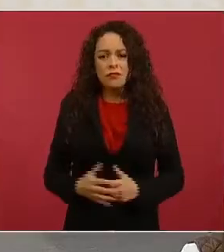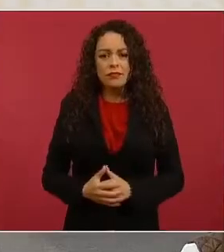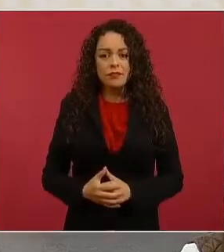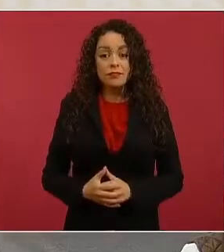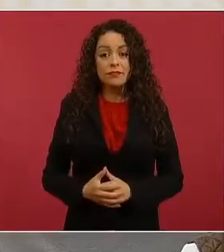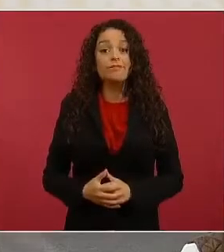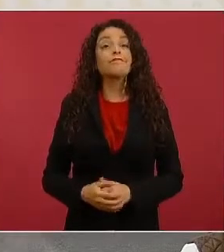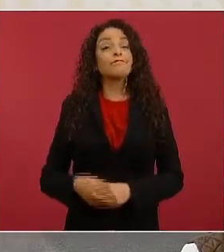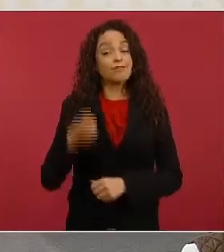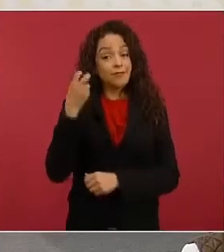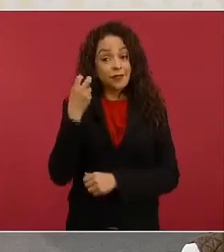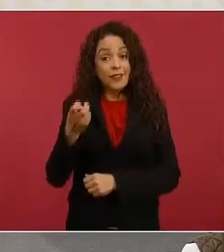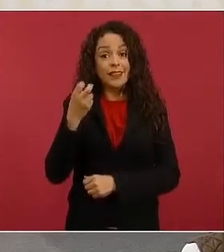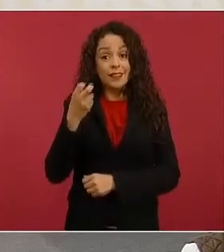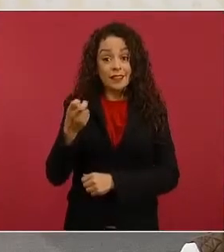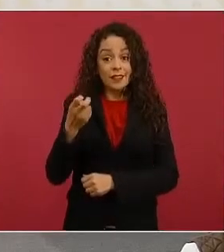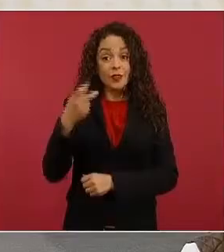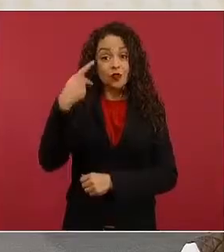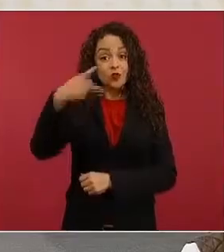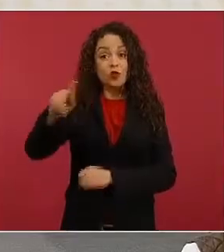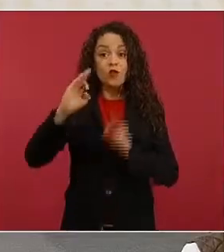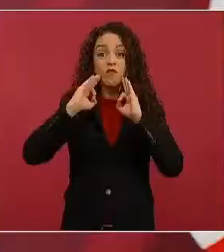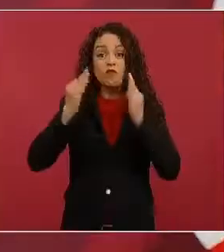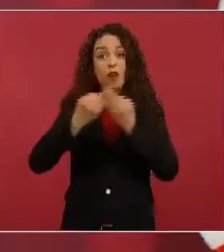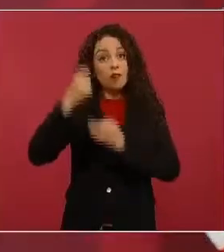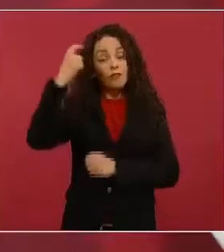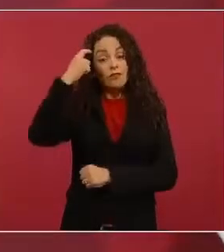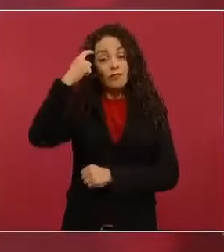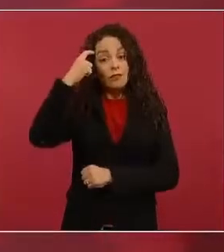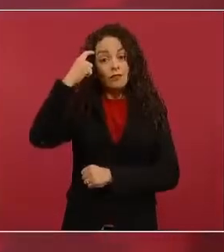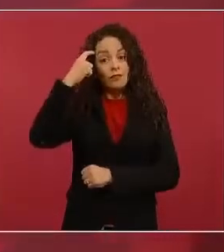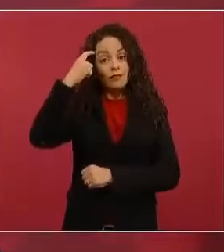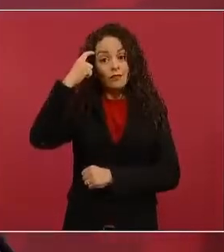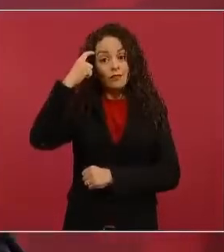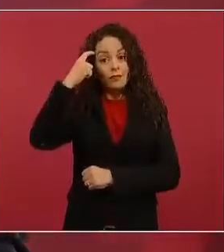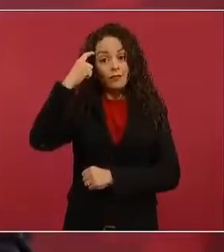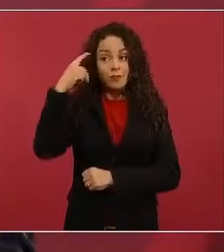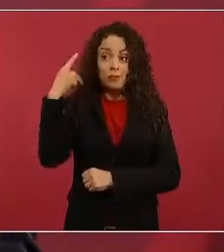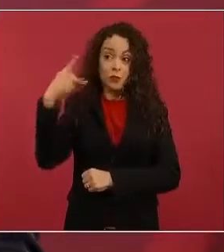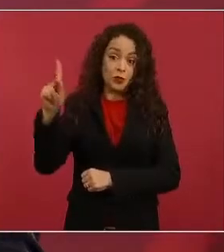Esa era la lógica, así de simplista,